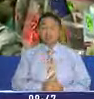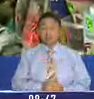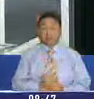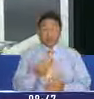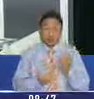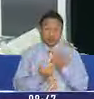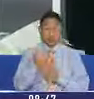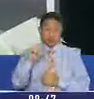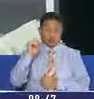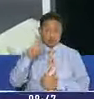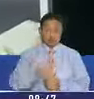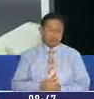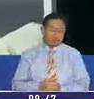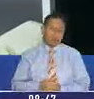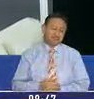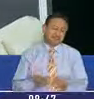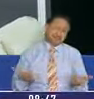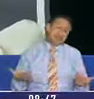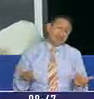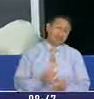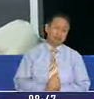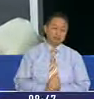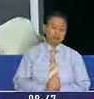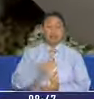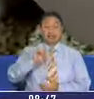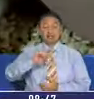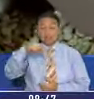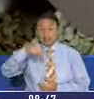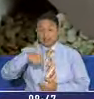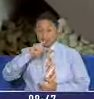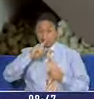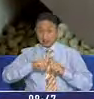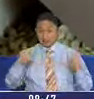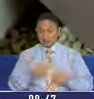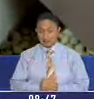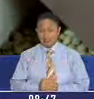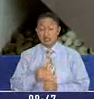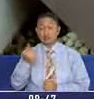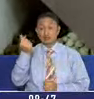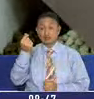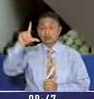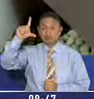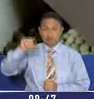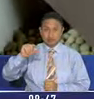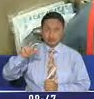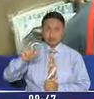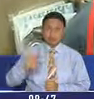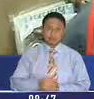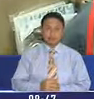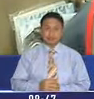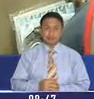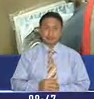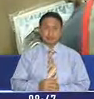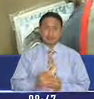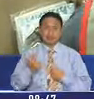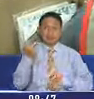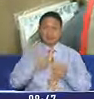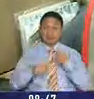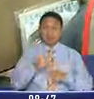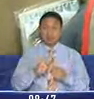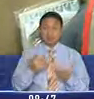sorprende el incremento de costos. Lo que sí le sorprendería, indican, es que estos bajen. Y las ventas tan